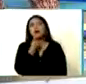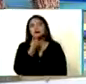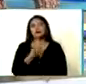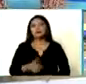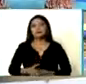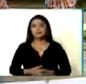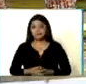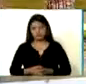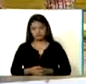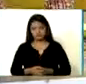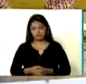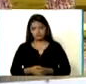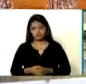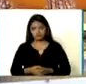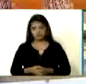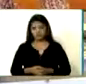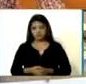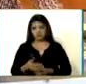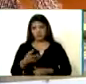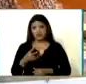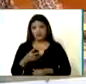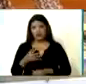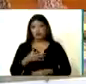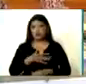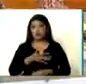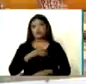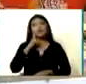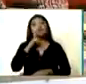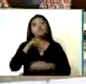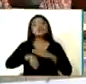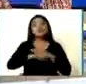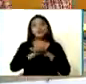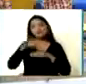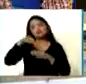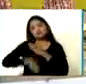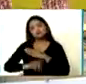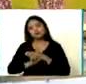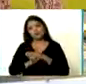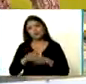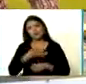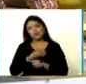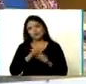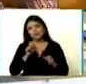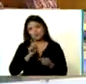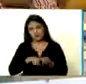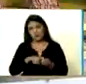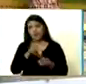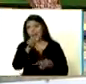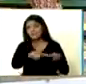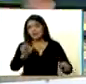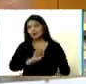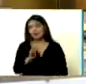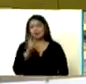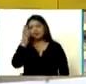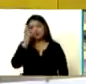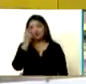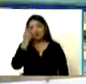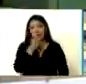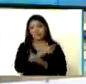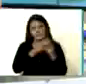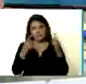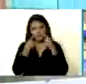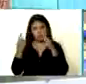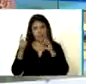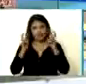mismo decir que nuestro equipo vino tinto viene del sótano a decir que, bueno, no logramos clasificar. Tú sabes que esos ciudadanos no son diputados, pero mira el titular de